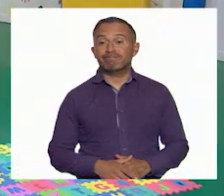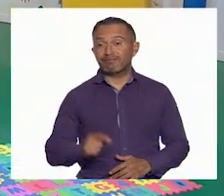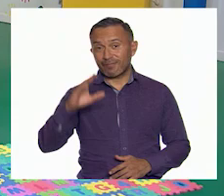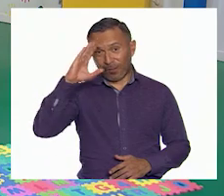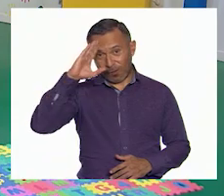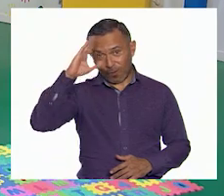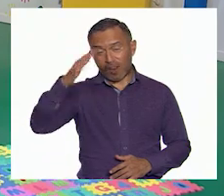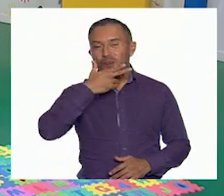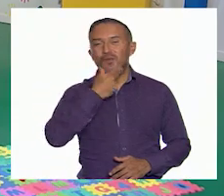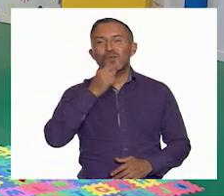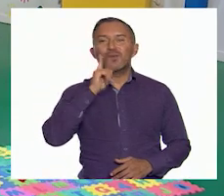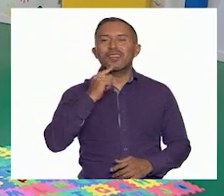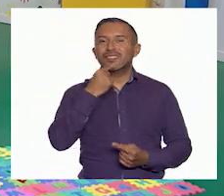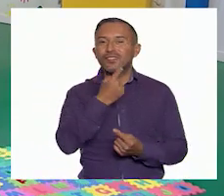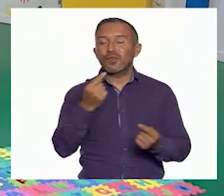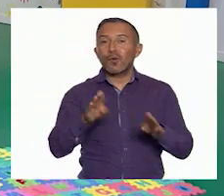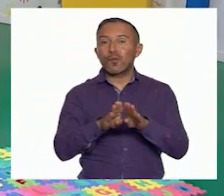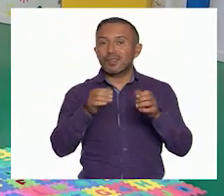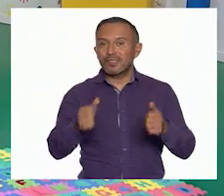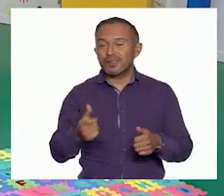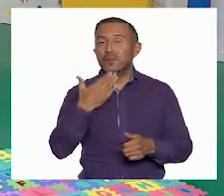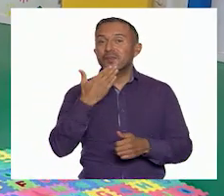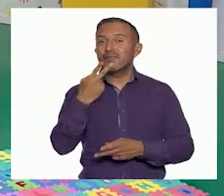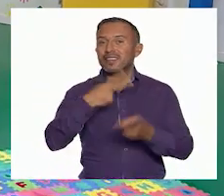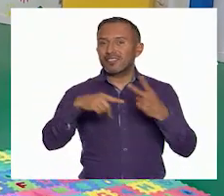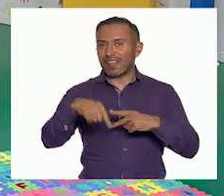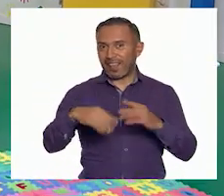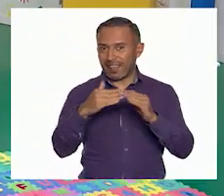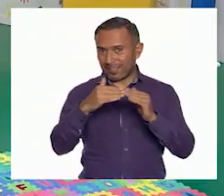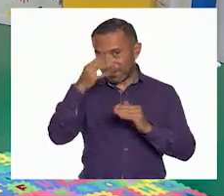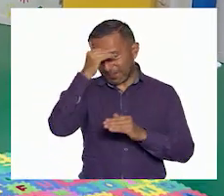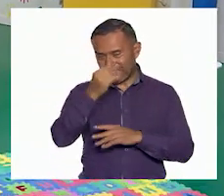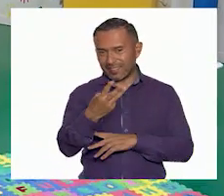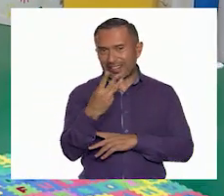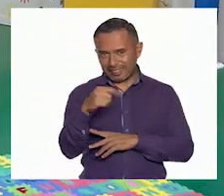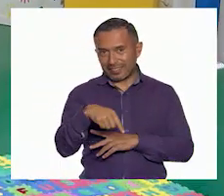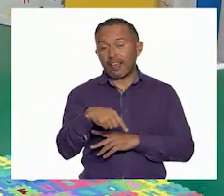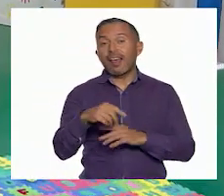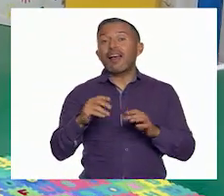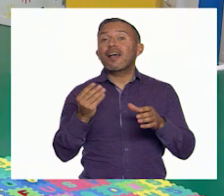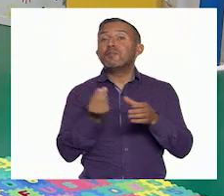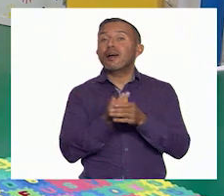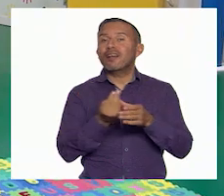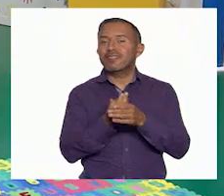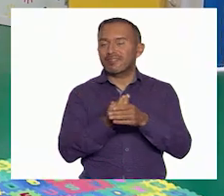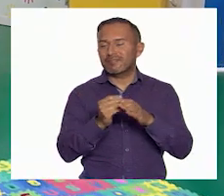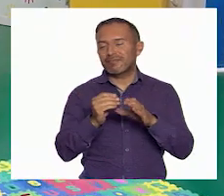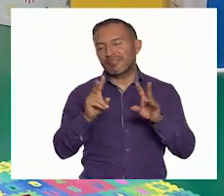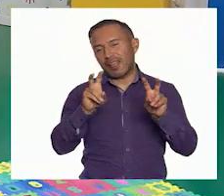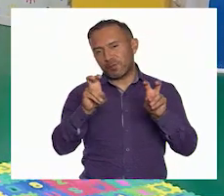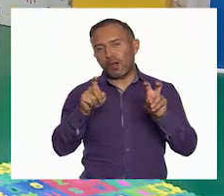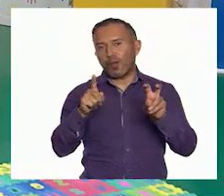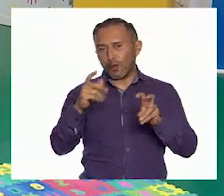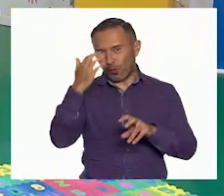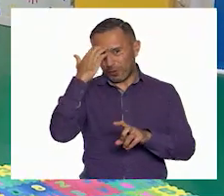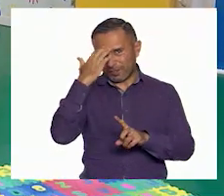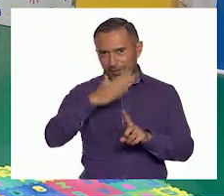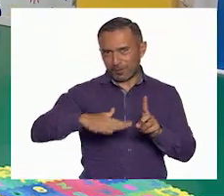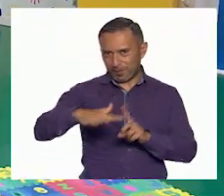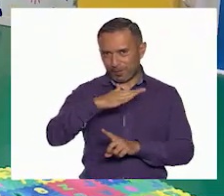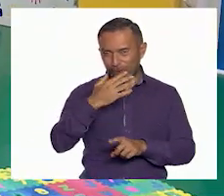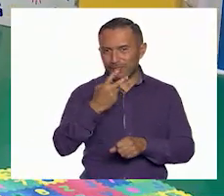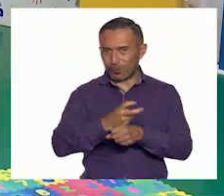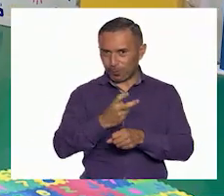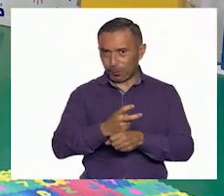Hola niñas y niños, ¿cómo están? Bienvenidos a Aprende en Casa 3 a su asignatura de Conocimiento del Medio de segundo grado. ¿Ya están listos para la clase? ¿Sí?